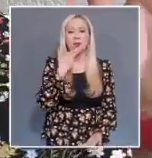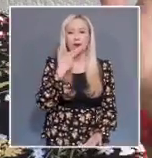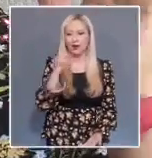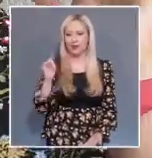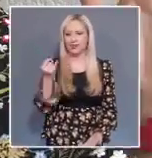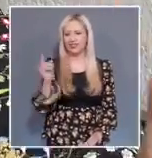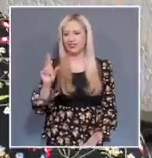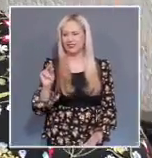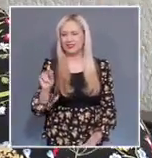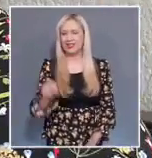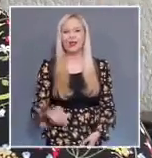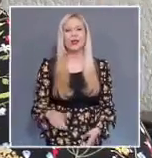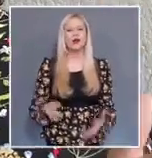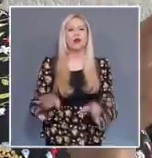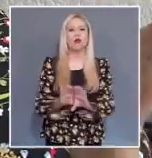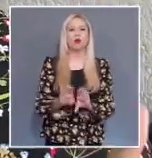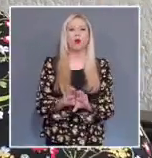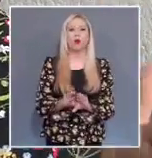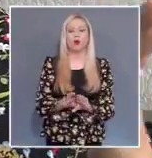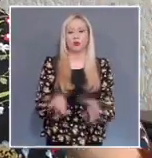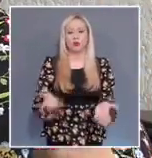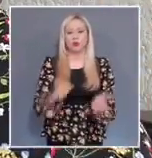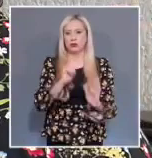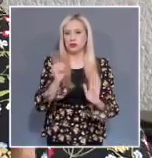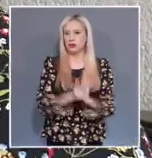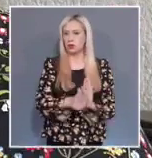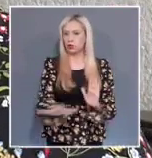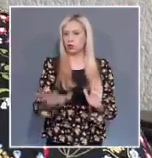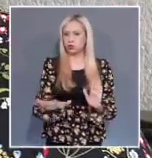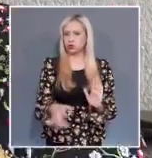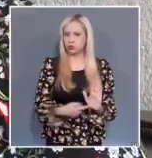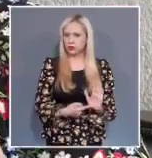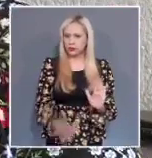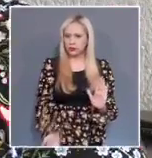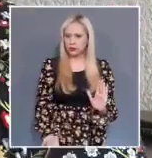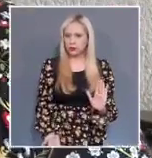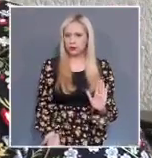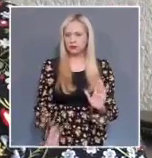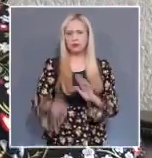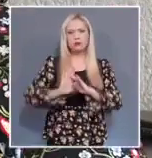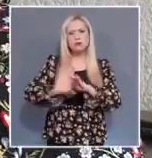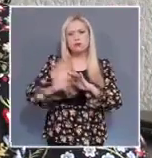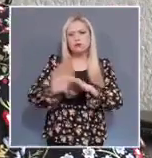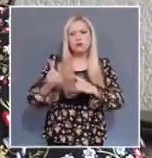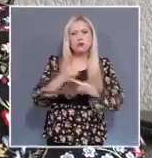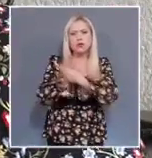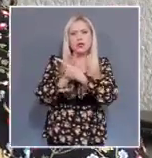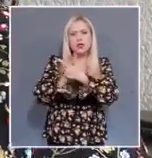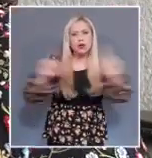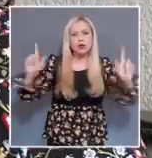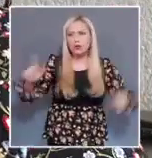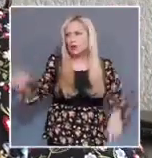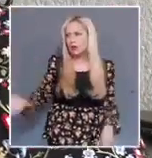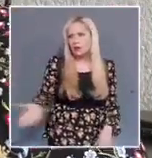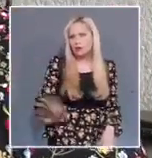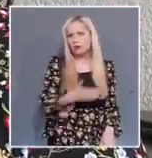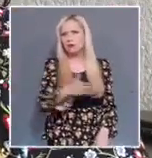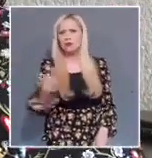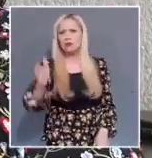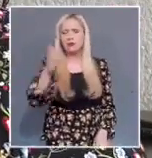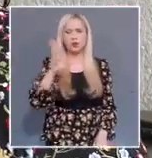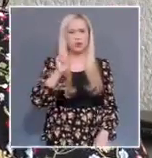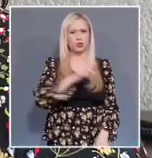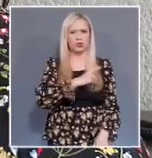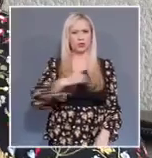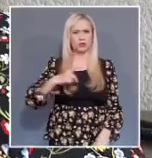sino en términos legales, ¿no? Si la migración irregular no es un delito, ergo no tendría que privárseles de la